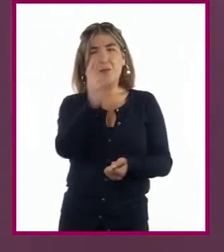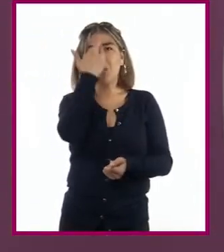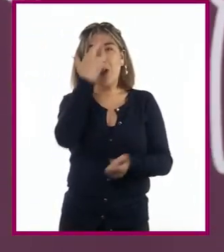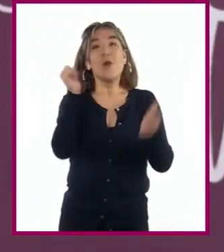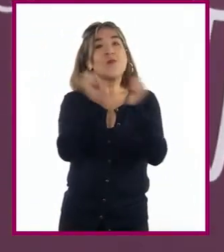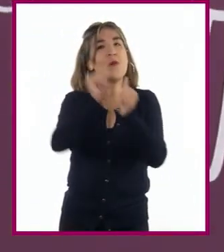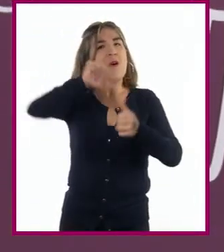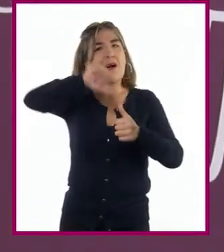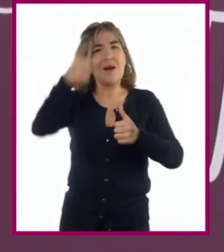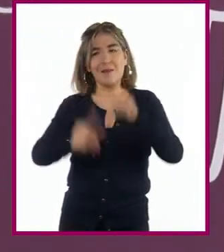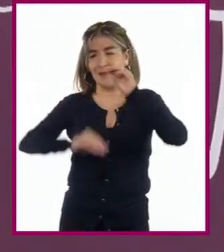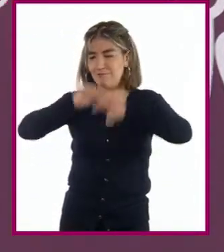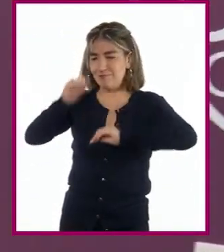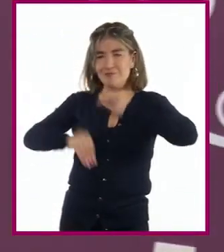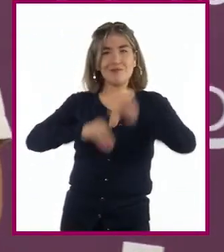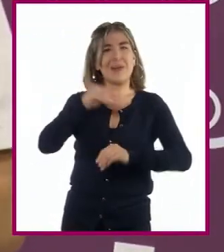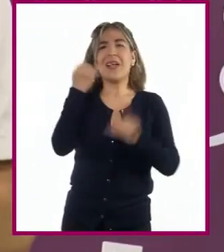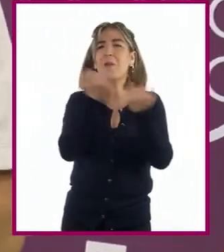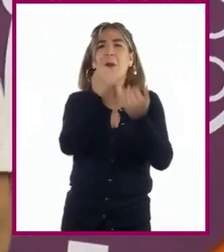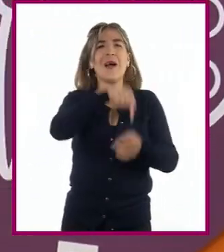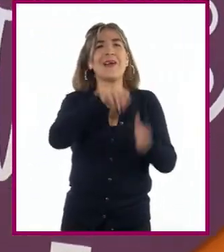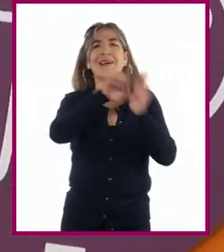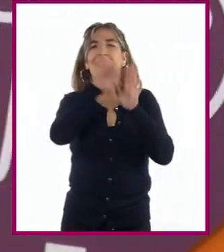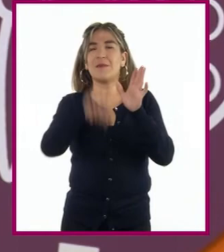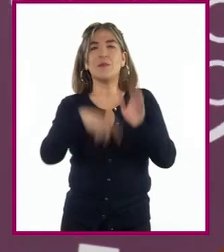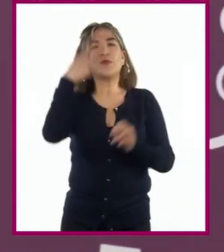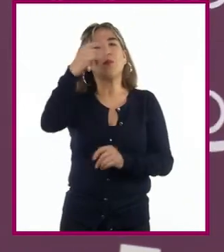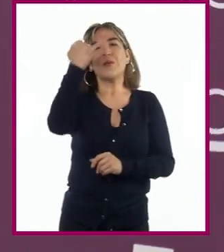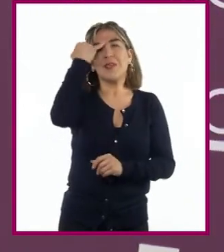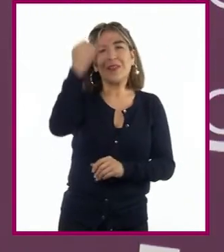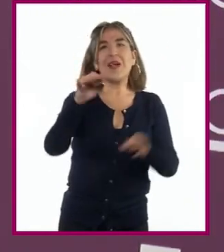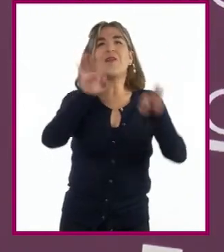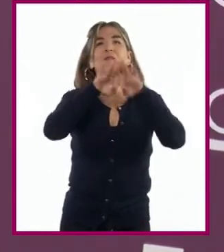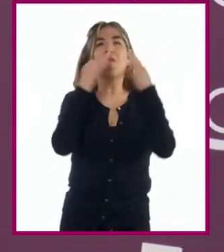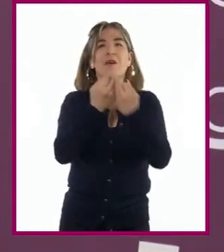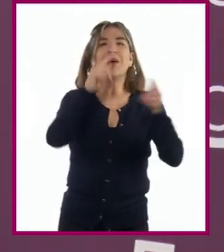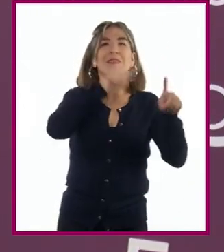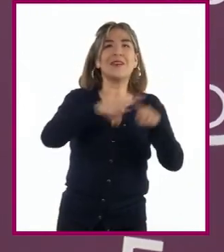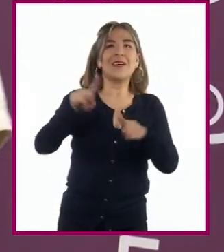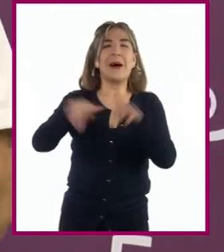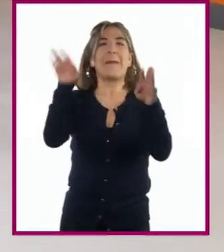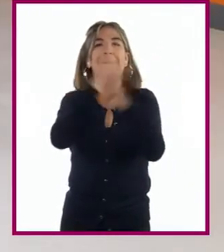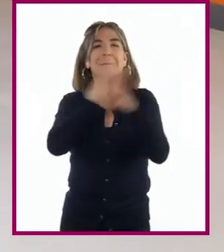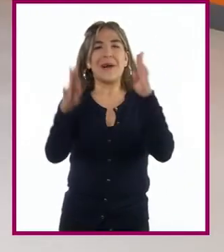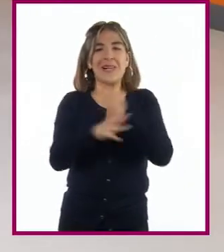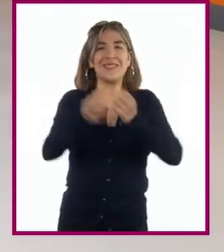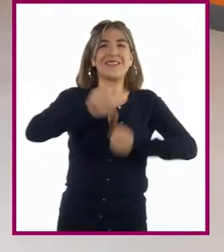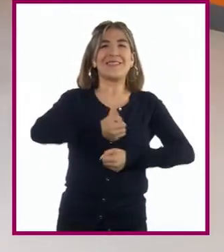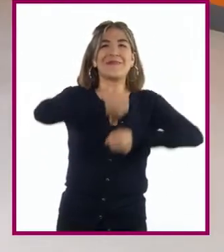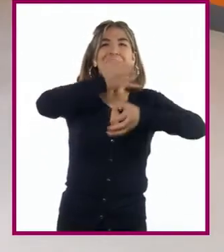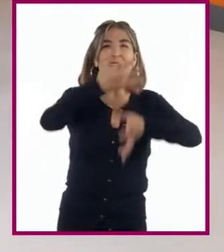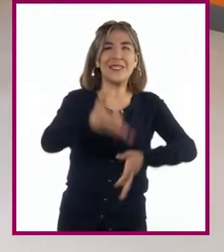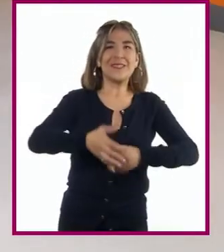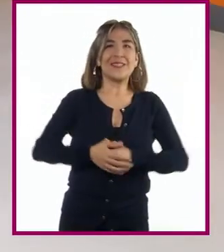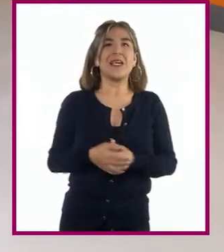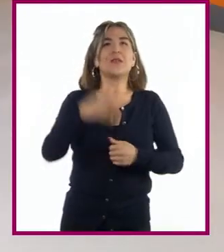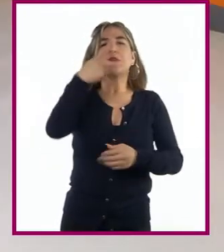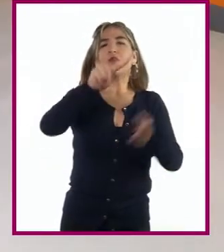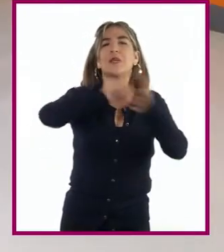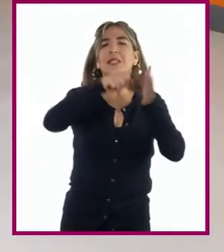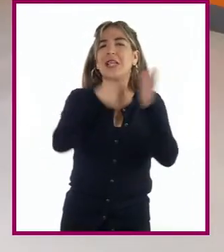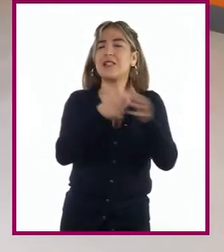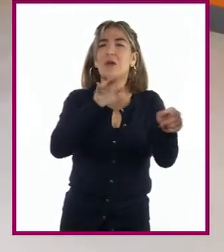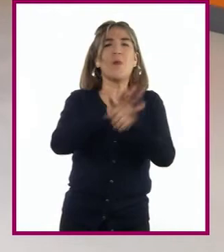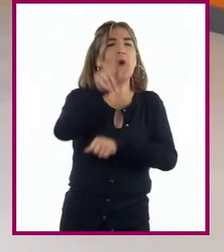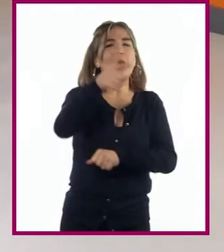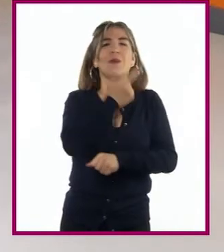más importante es que a partir de una idea, experimenten con diferentes materiales o la técnica que a ustedes les guste y